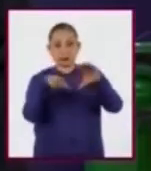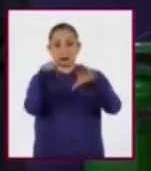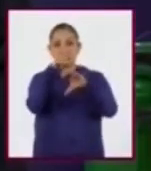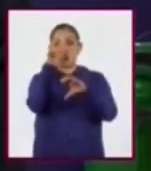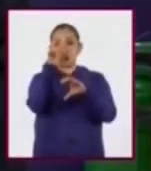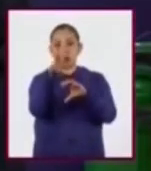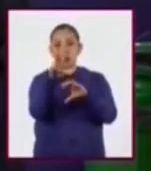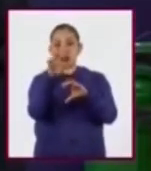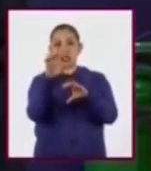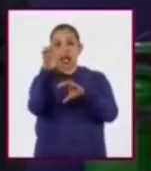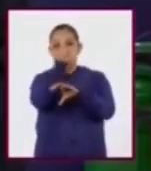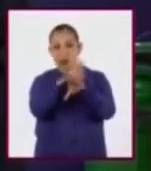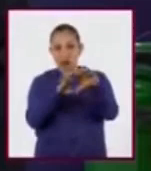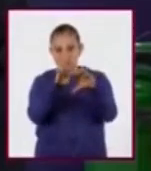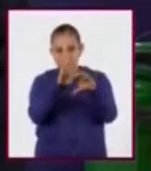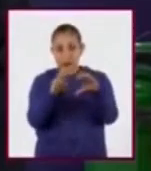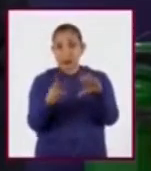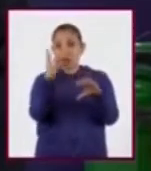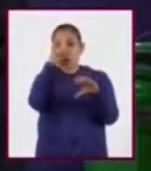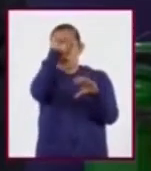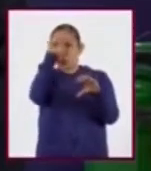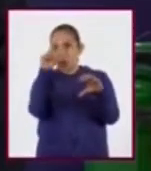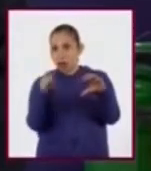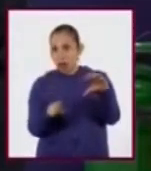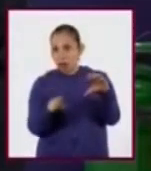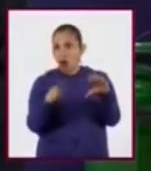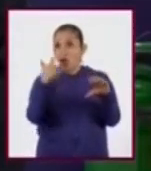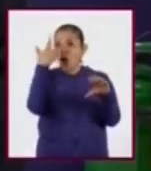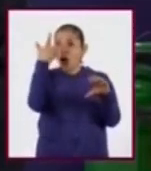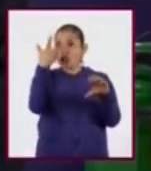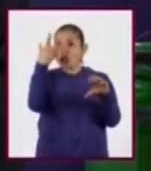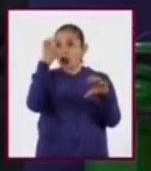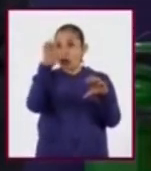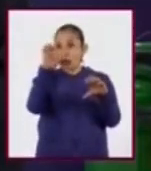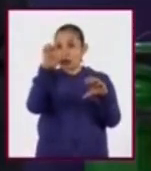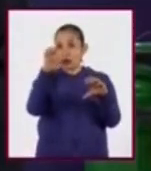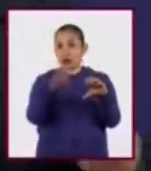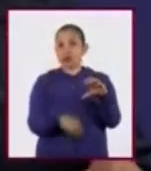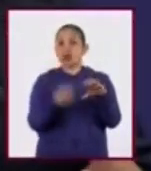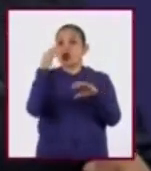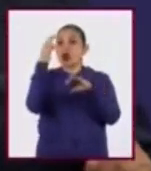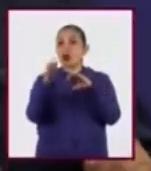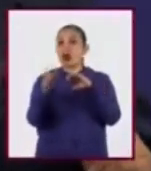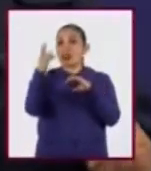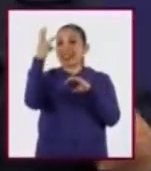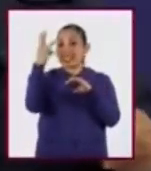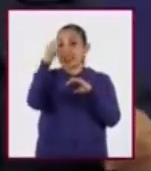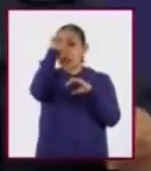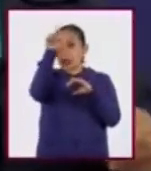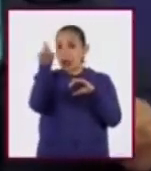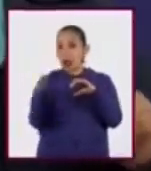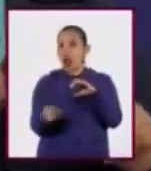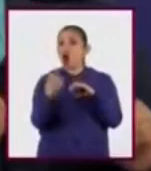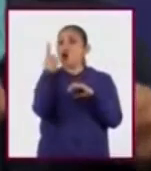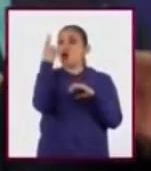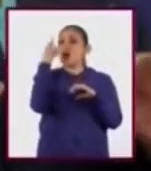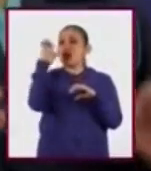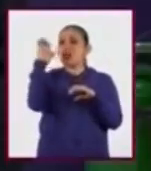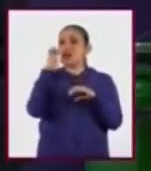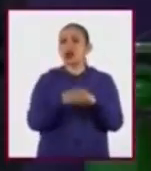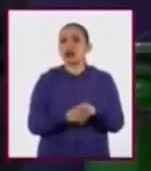2 electrones. En la segunda, 8 electrones. Y en la tercera, 1